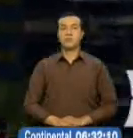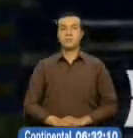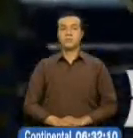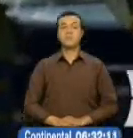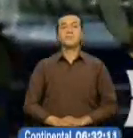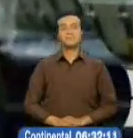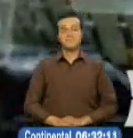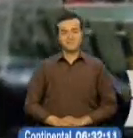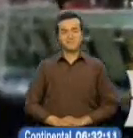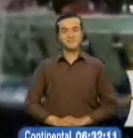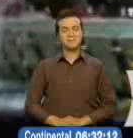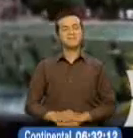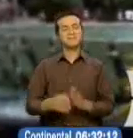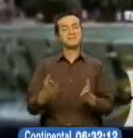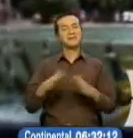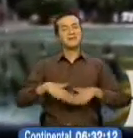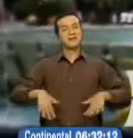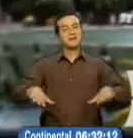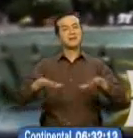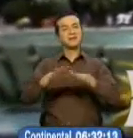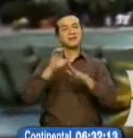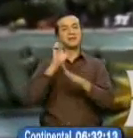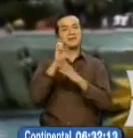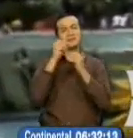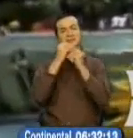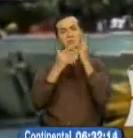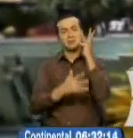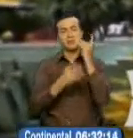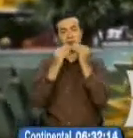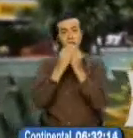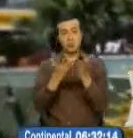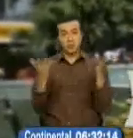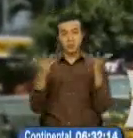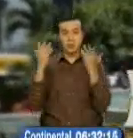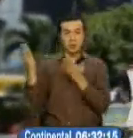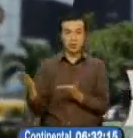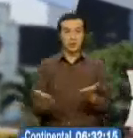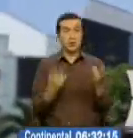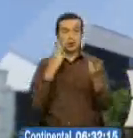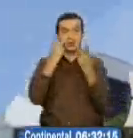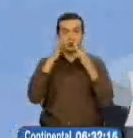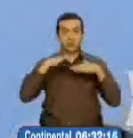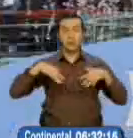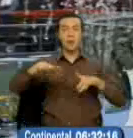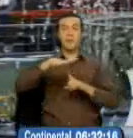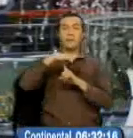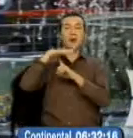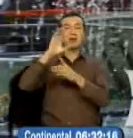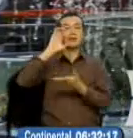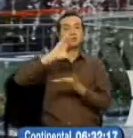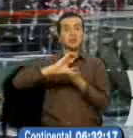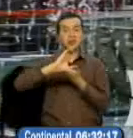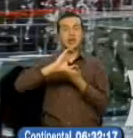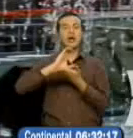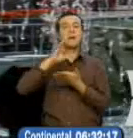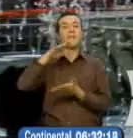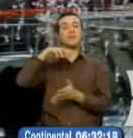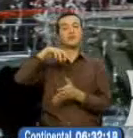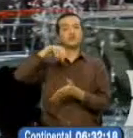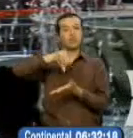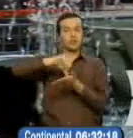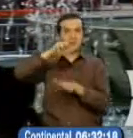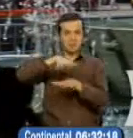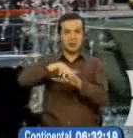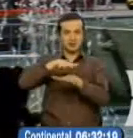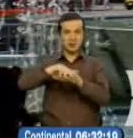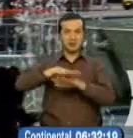Como dice la canción, esta mi tierra linda, el Ecuador tiene de todo. Le presentamos hoy al Parque Central Juan Montalvo de la ciudad de Machala, capital de la